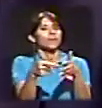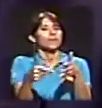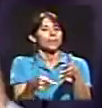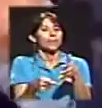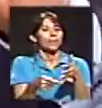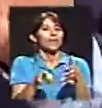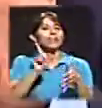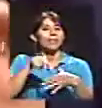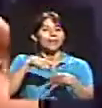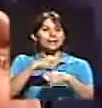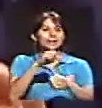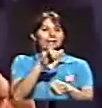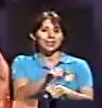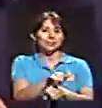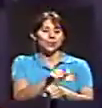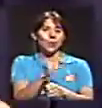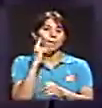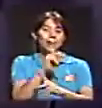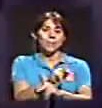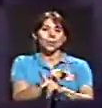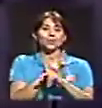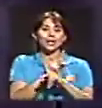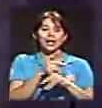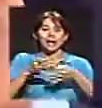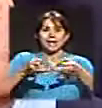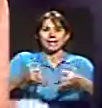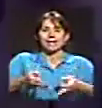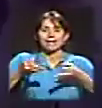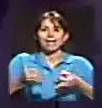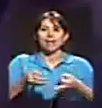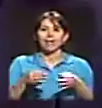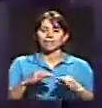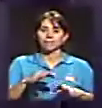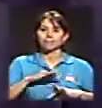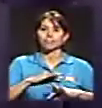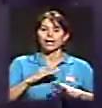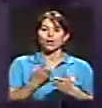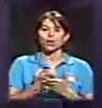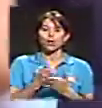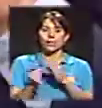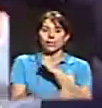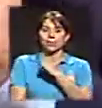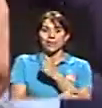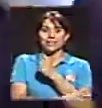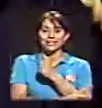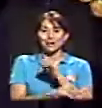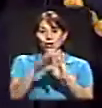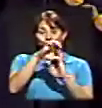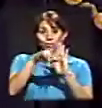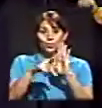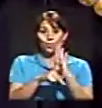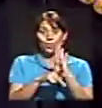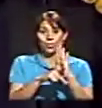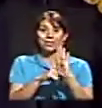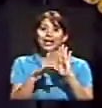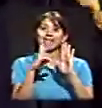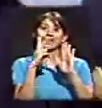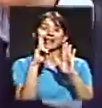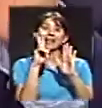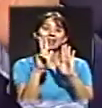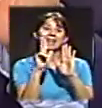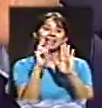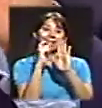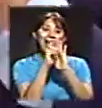eso para proteger la integridad económica del país. Y hay tres artículos en la Constitución que establecen claramente